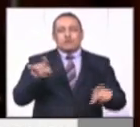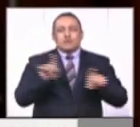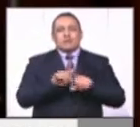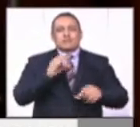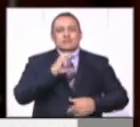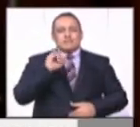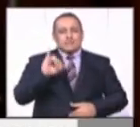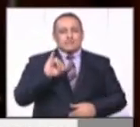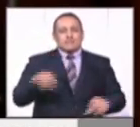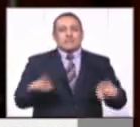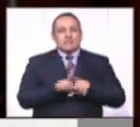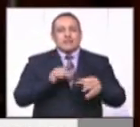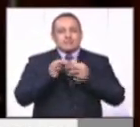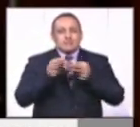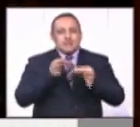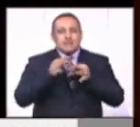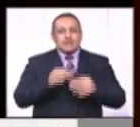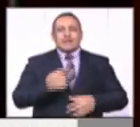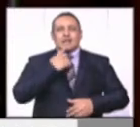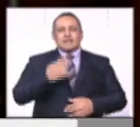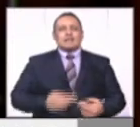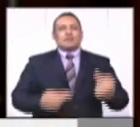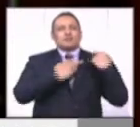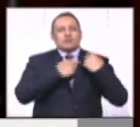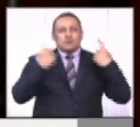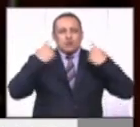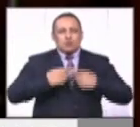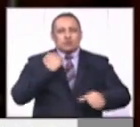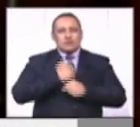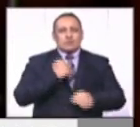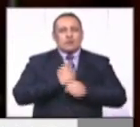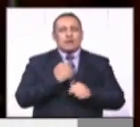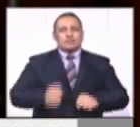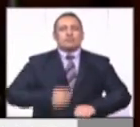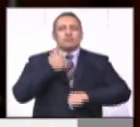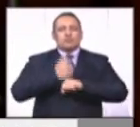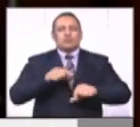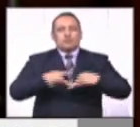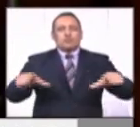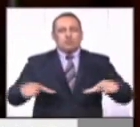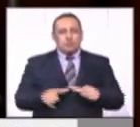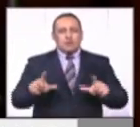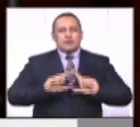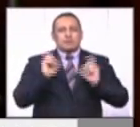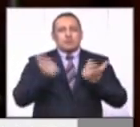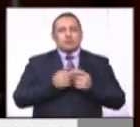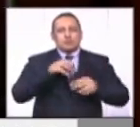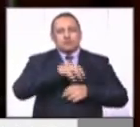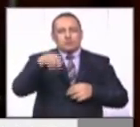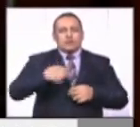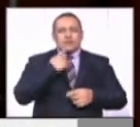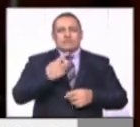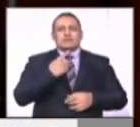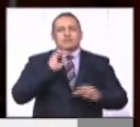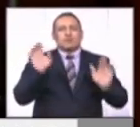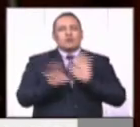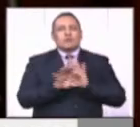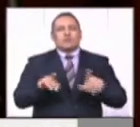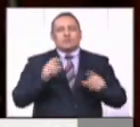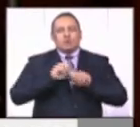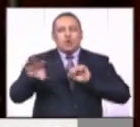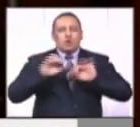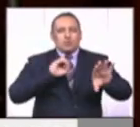cci dice son funciones del cci en el ámbito de proceso de centralización las siguientes